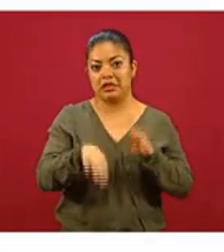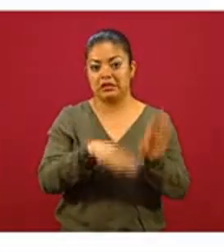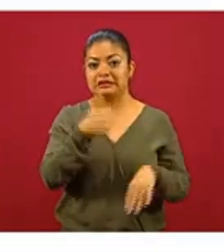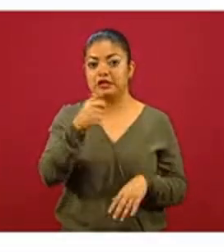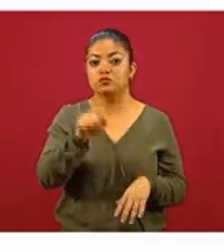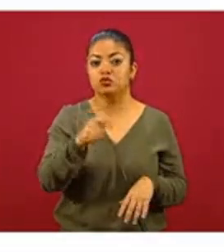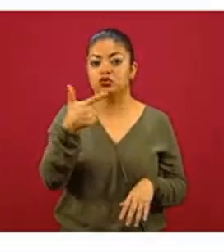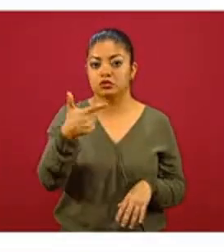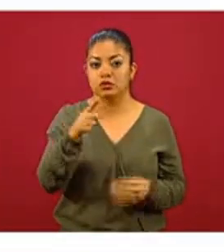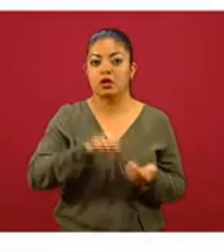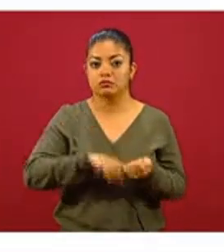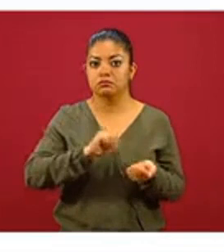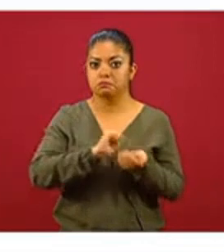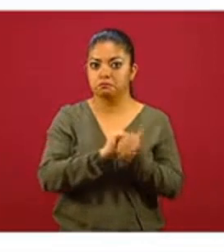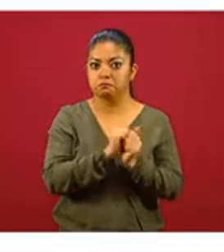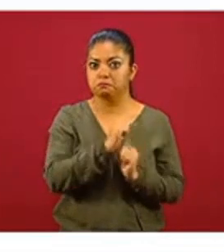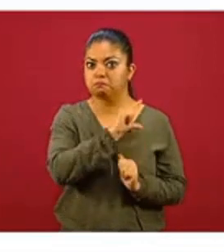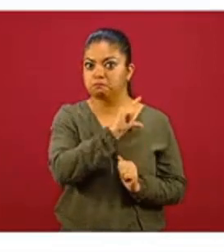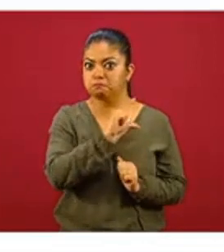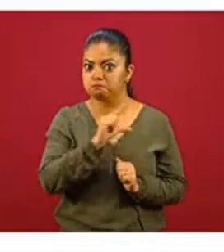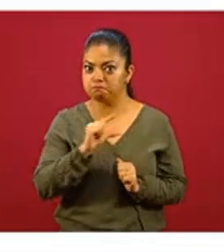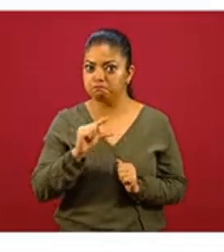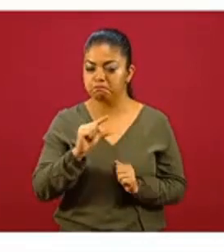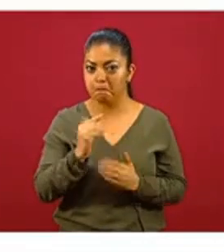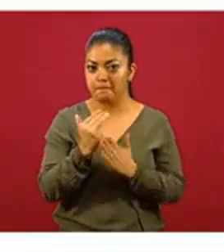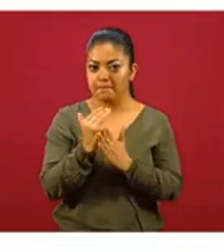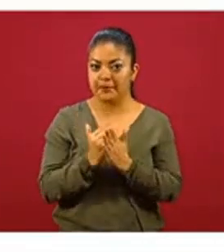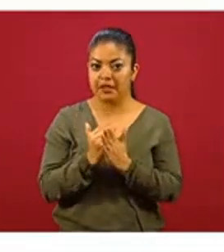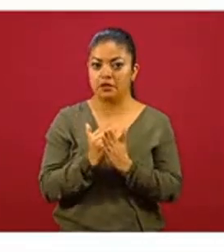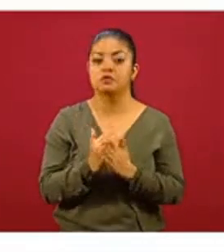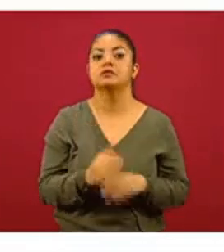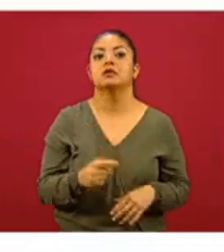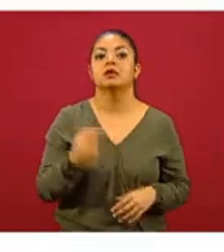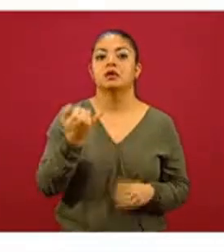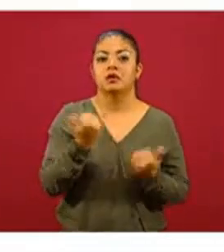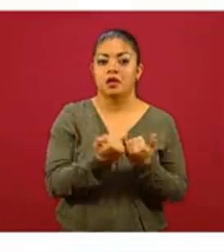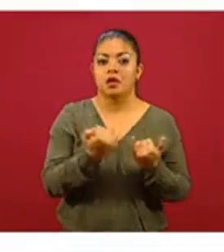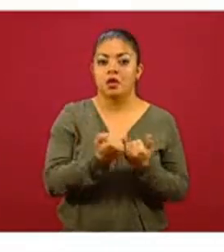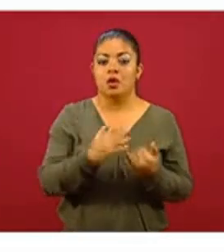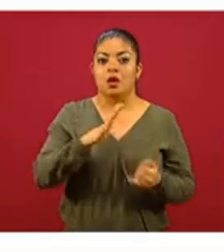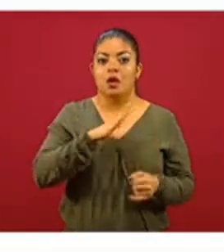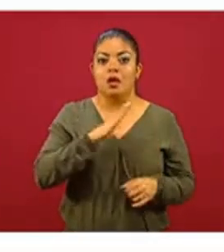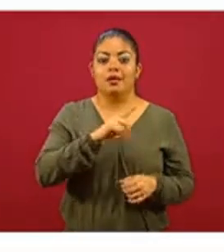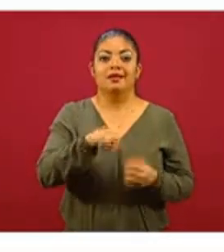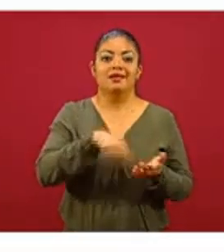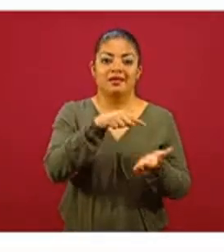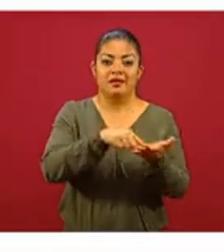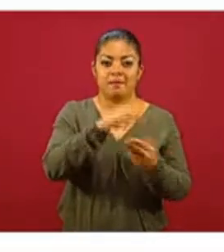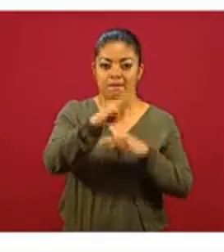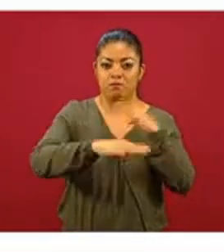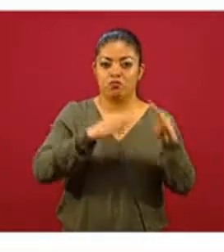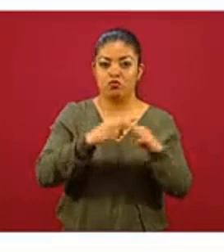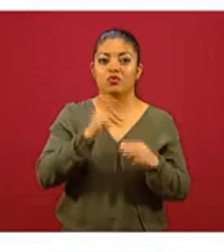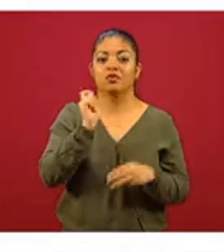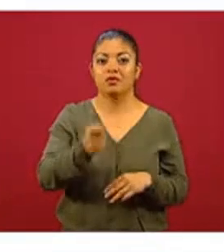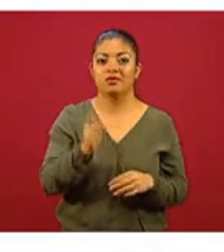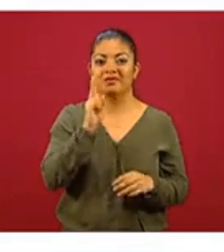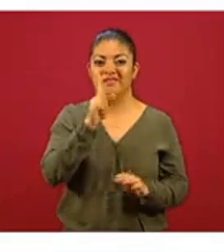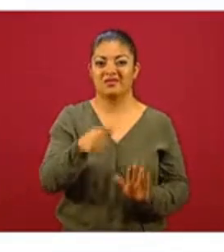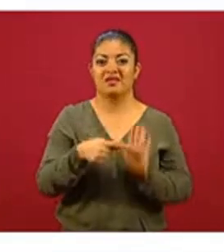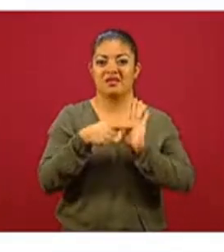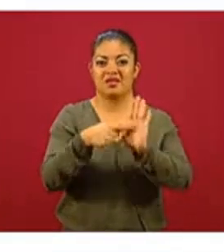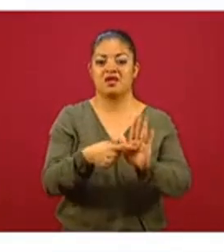ligero descenso en los últimos pocos días. La distribución en las distintas regiones del mundo es la que se muestra